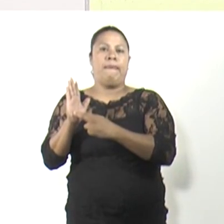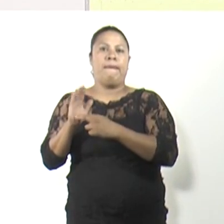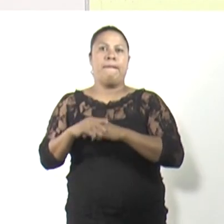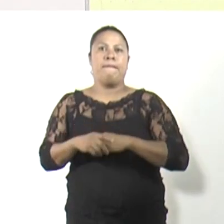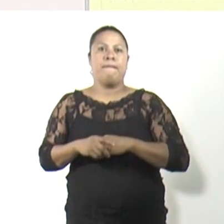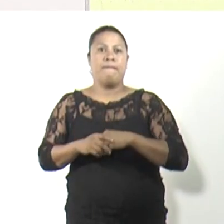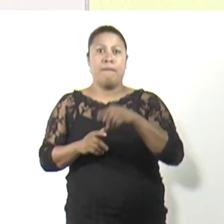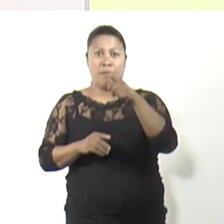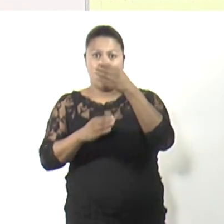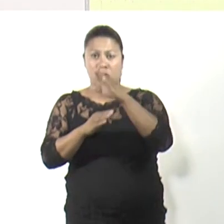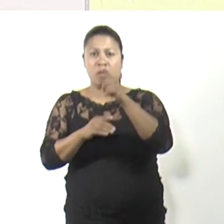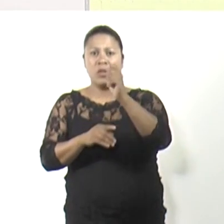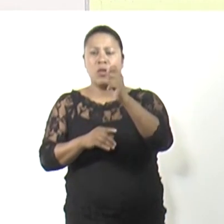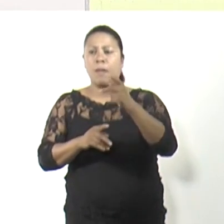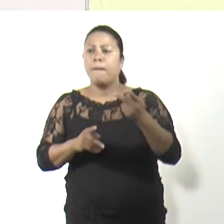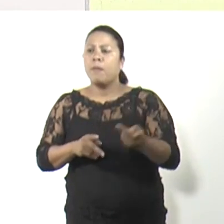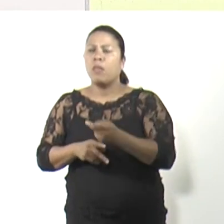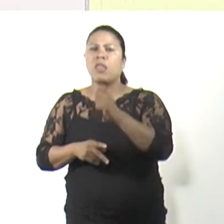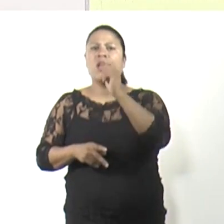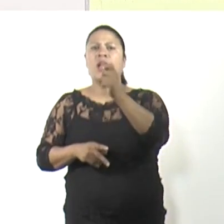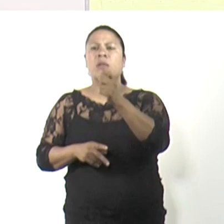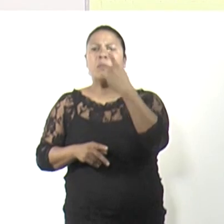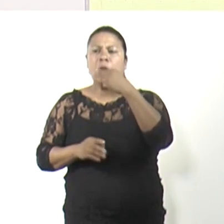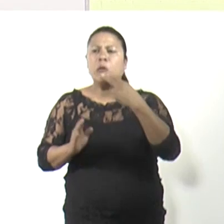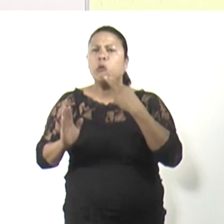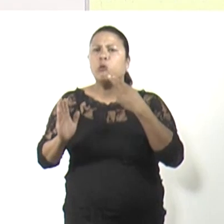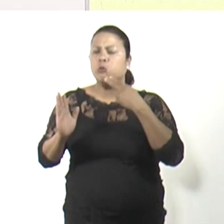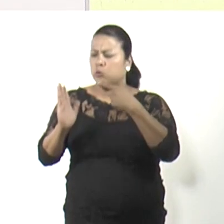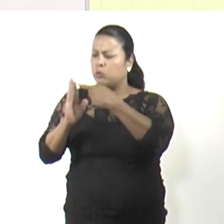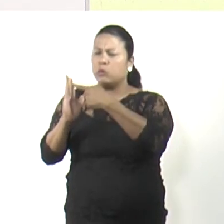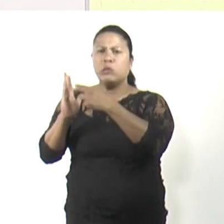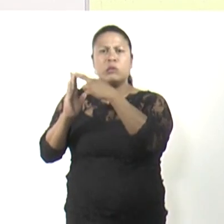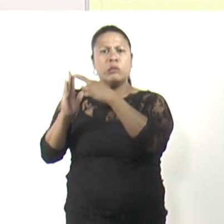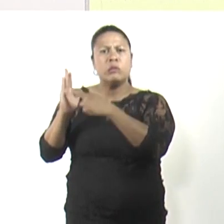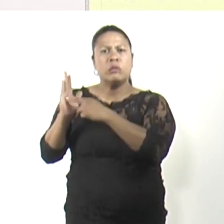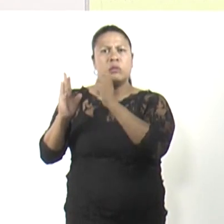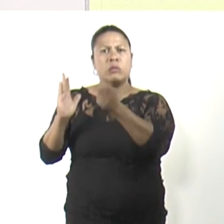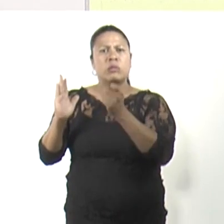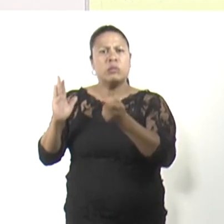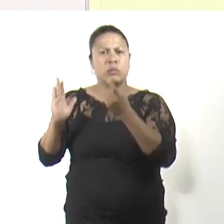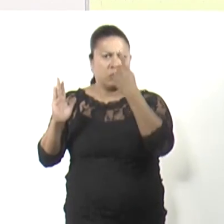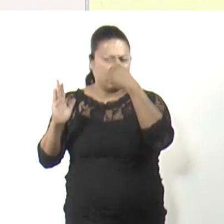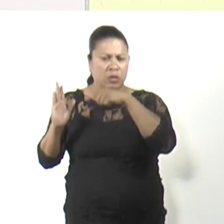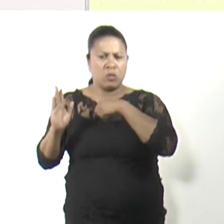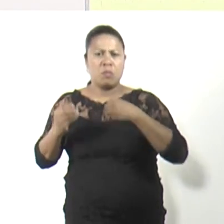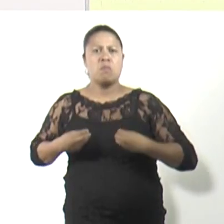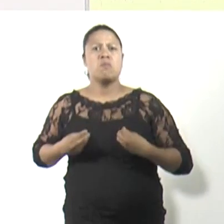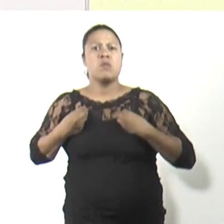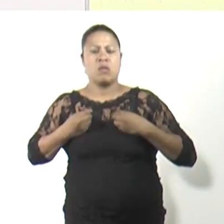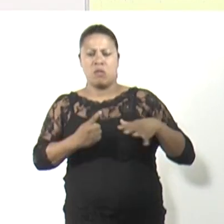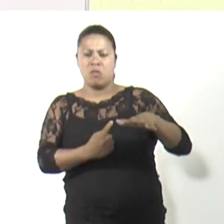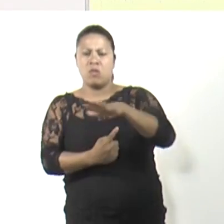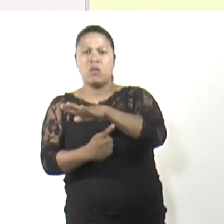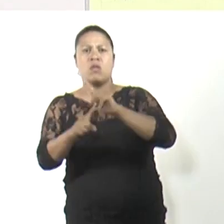Y sobre todo, ¿cuál es la función que tiene en nuestra vida diaria, en nuestra vida cotidiana?